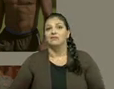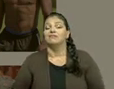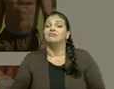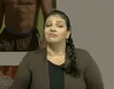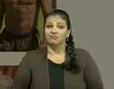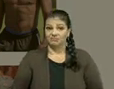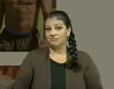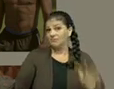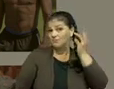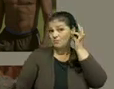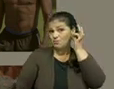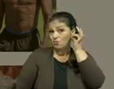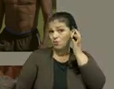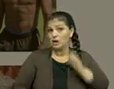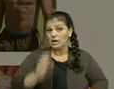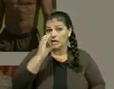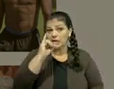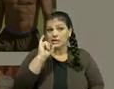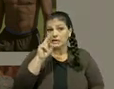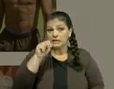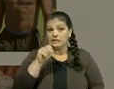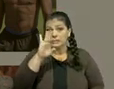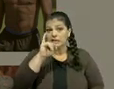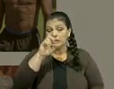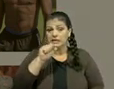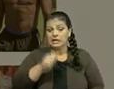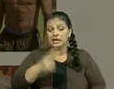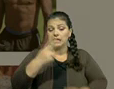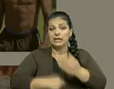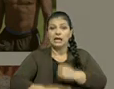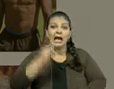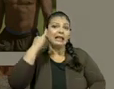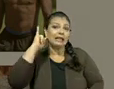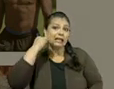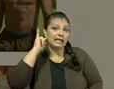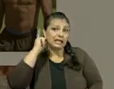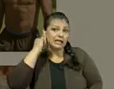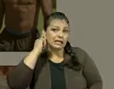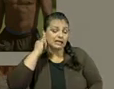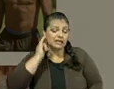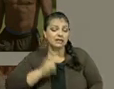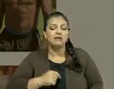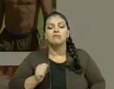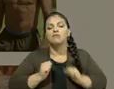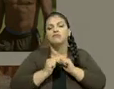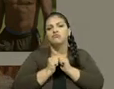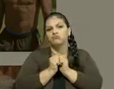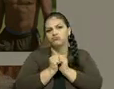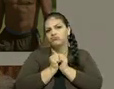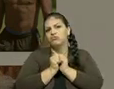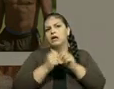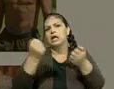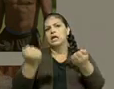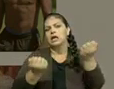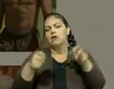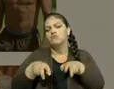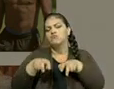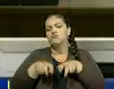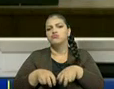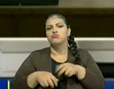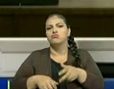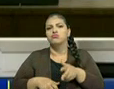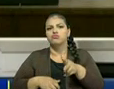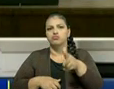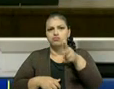pues, está totalmente fuera de los cánones normales, porque no puede dejar una criatura... Yo juzgo quizás esa situación, ¿no? No puedes dejar tú